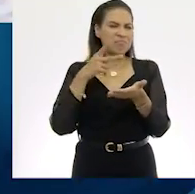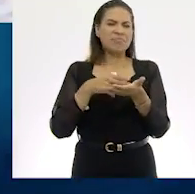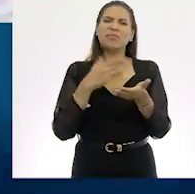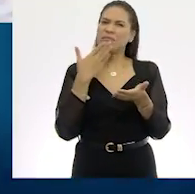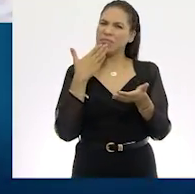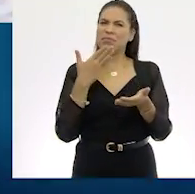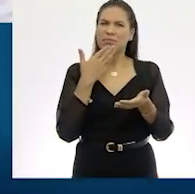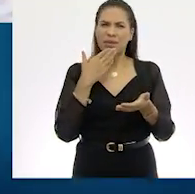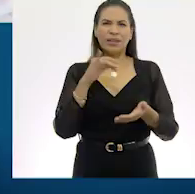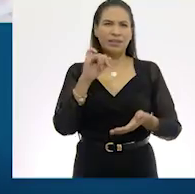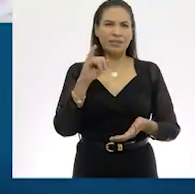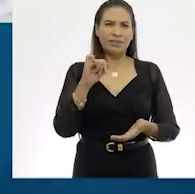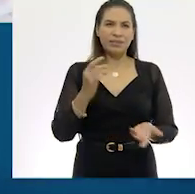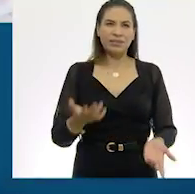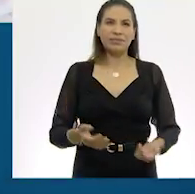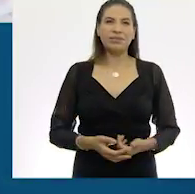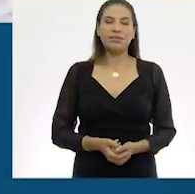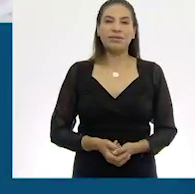también está bien.